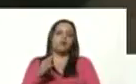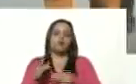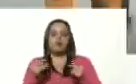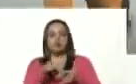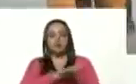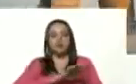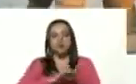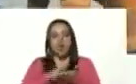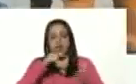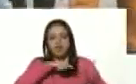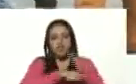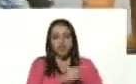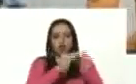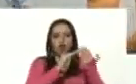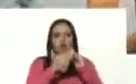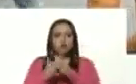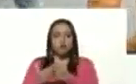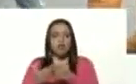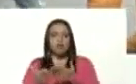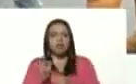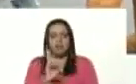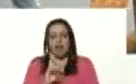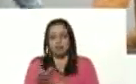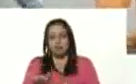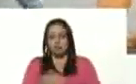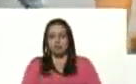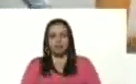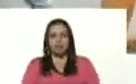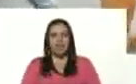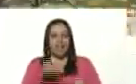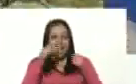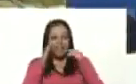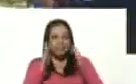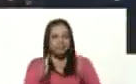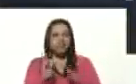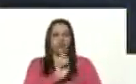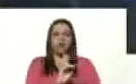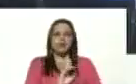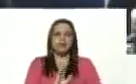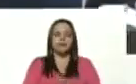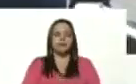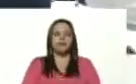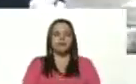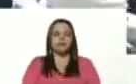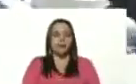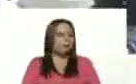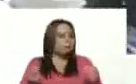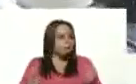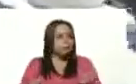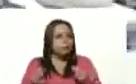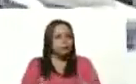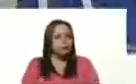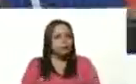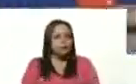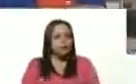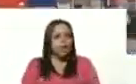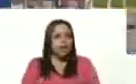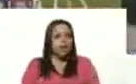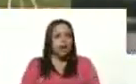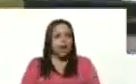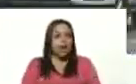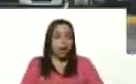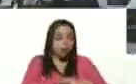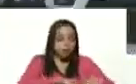territorio la solución inmediata, como usted lo ha pedido, la atención rápida, inmediata a las averías de